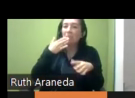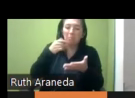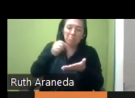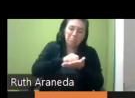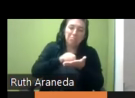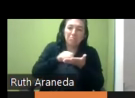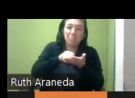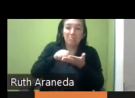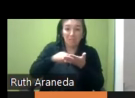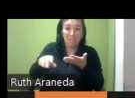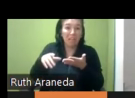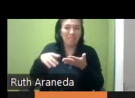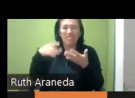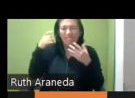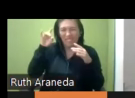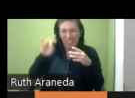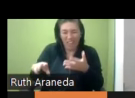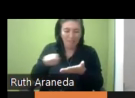ejemplo,